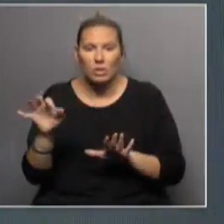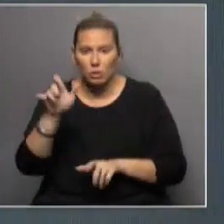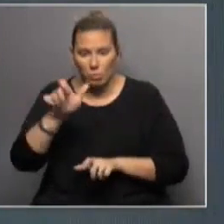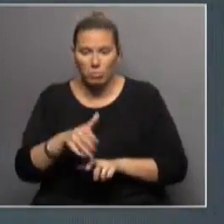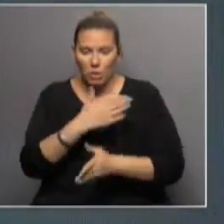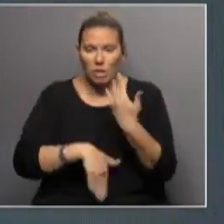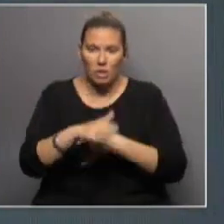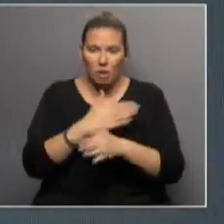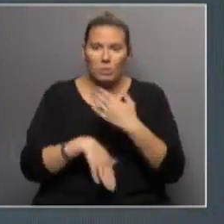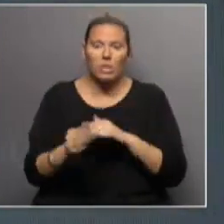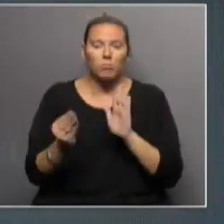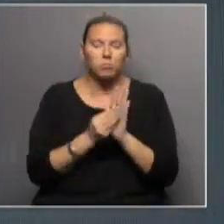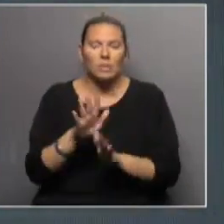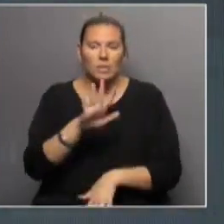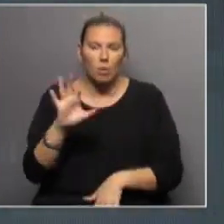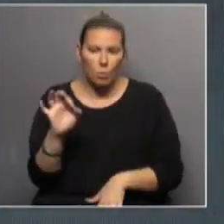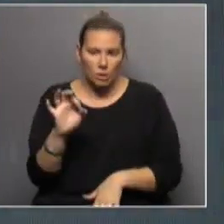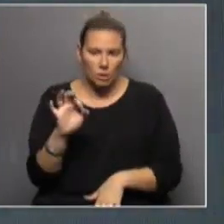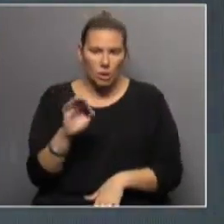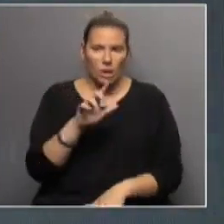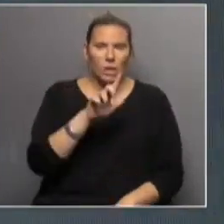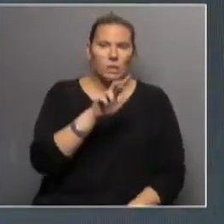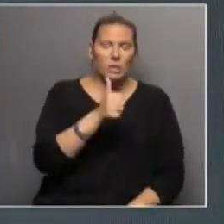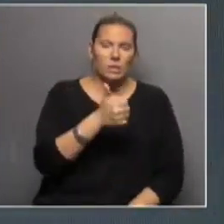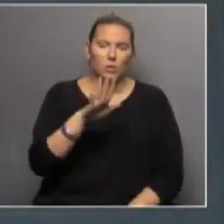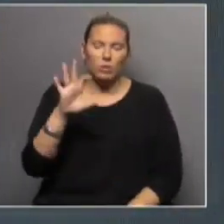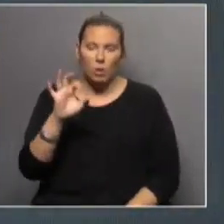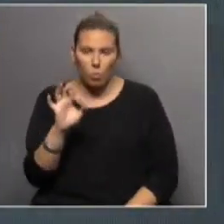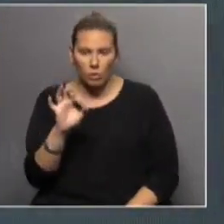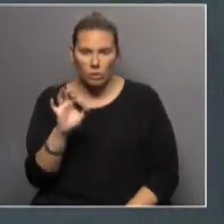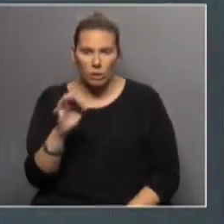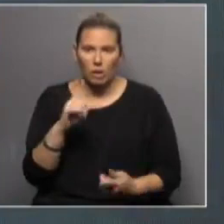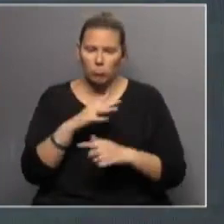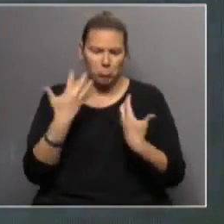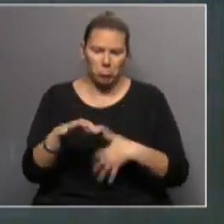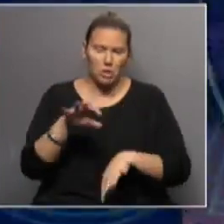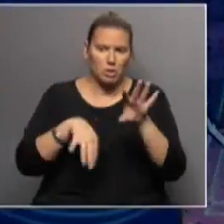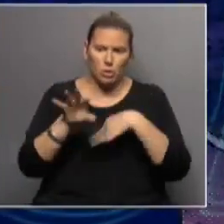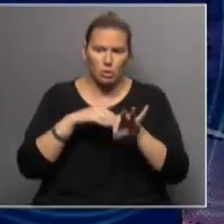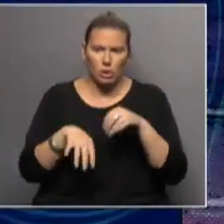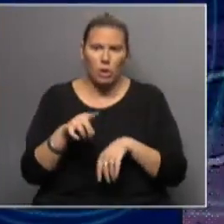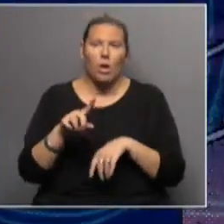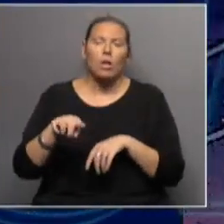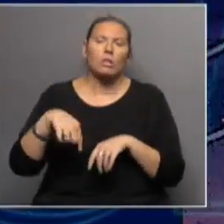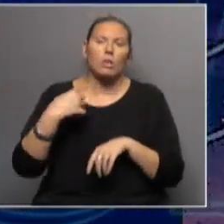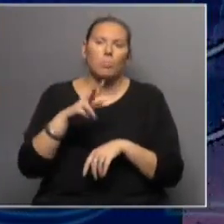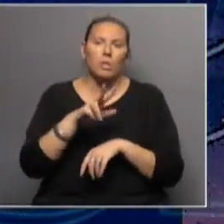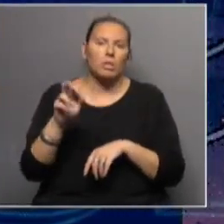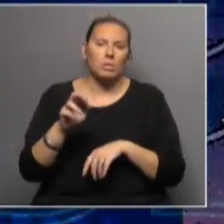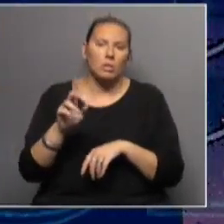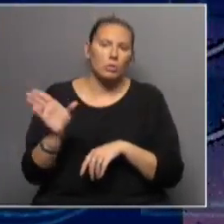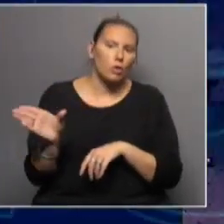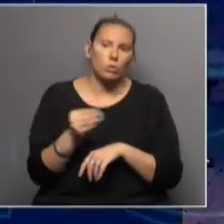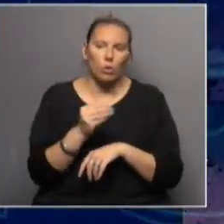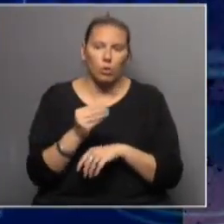discapacidad también se anotaron 50. O sea que tenemos 650 cupos y la Intendenta decidió no hacer sorteo. O sea, dijo, después de 300 está. Entonces, todos